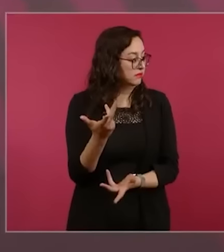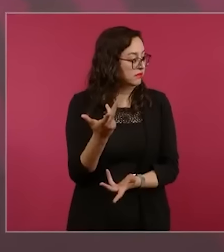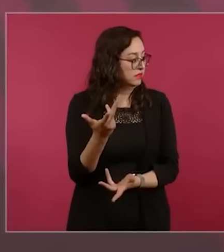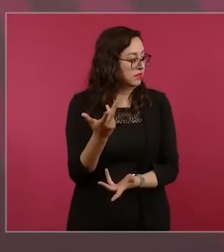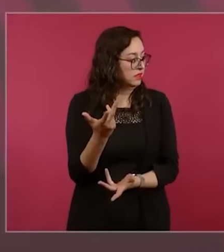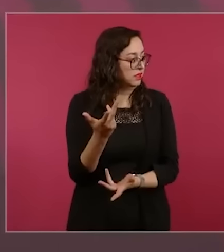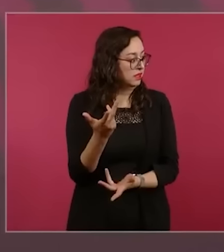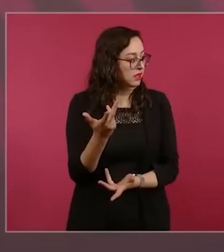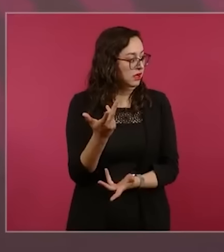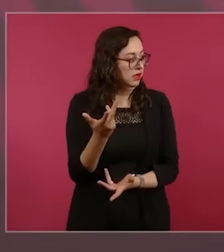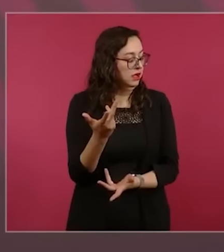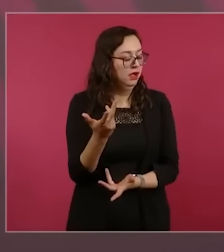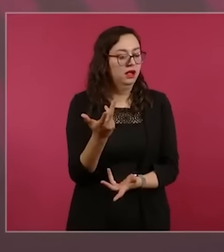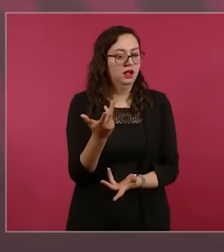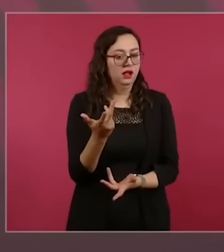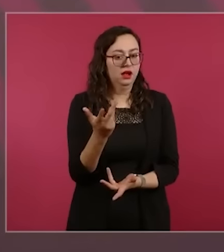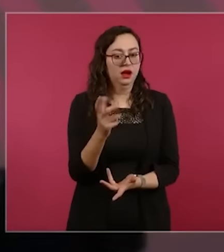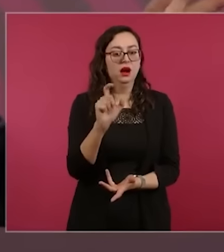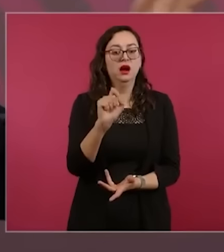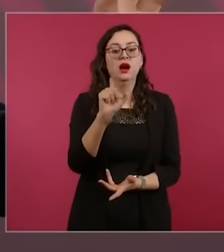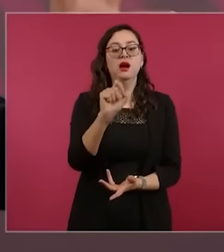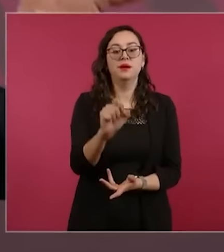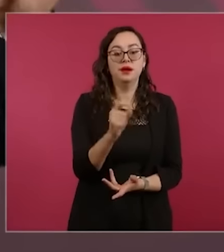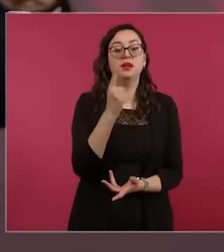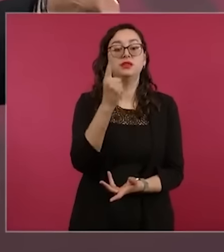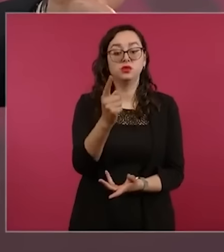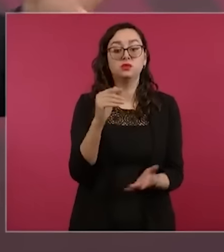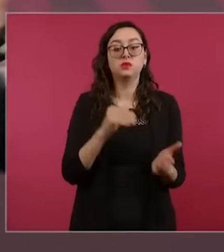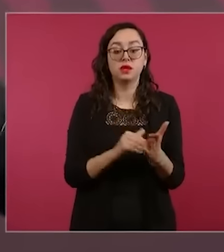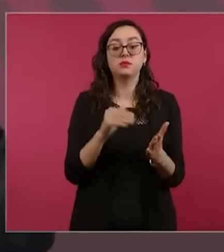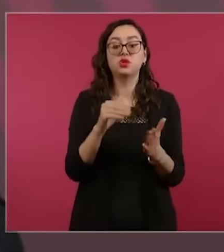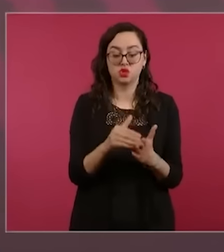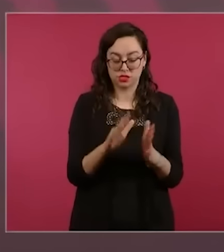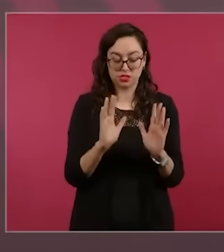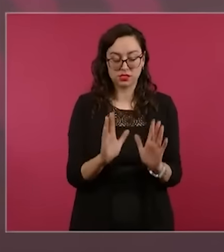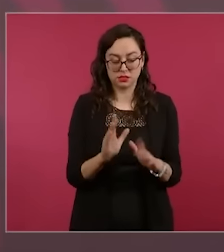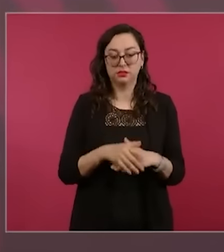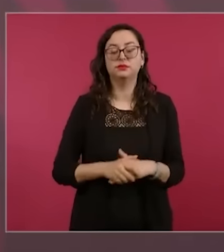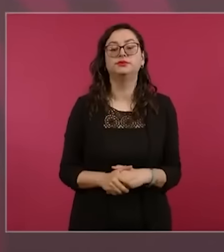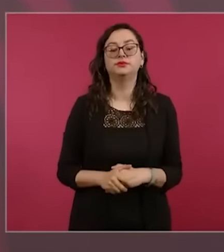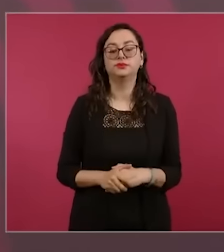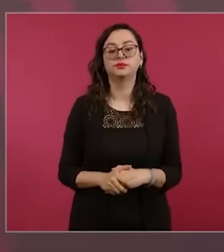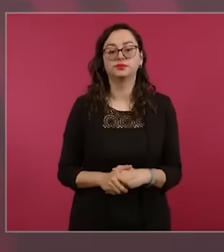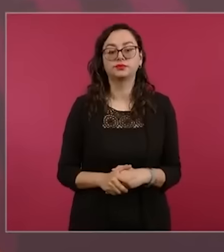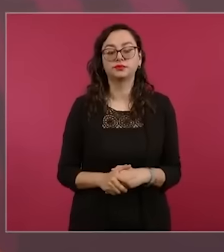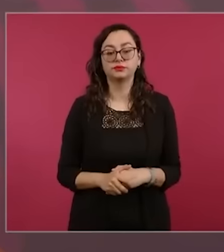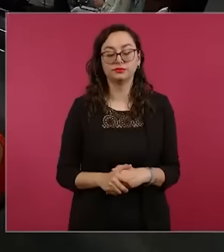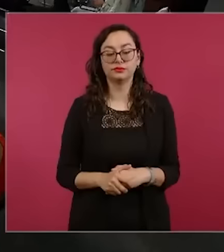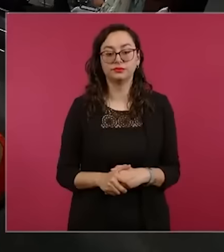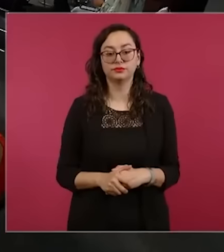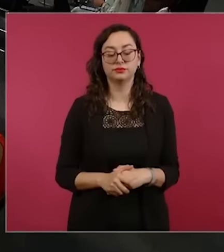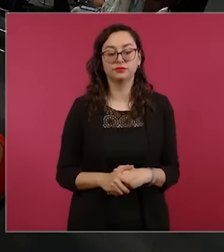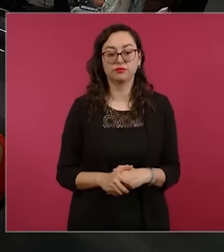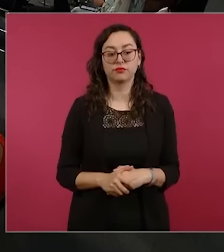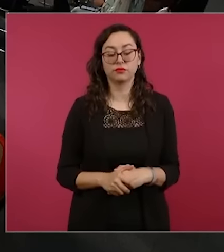33, de los cuales 21 son de las. 21 de los que estaban en. Sí. Entonces,